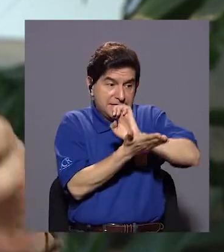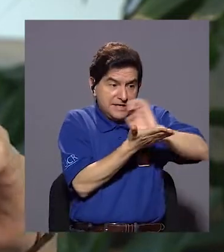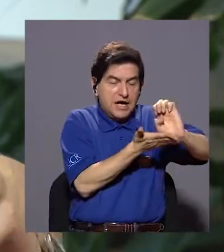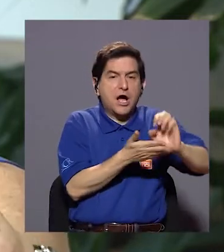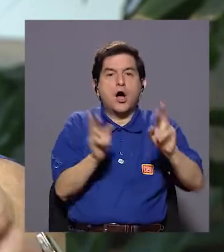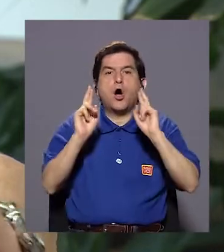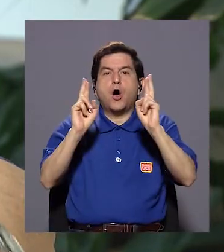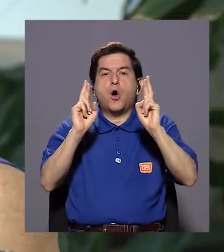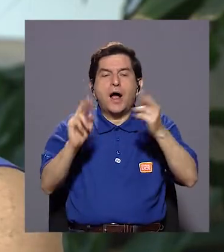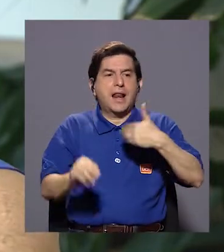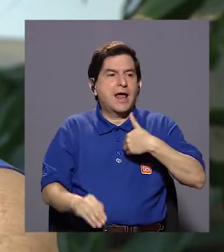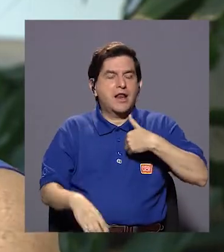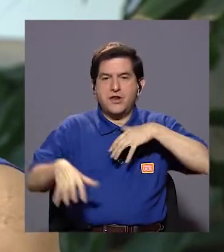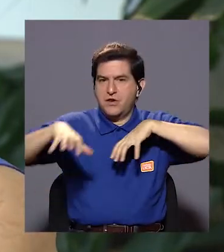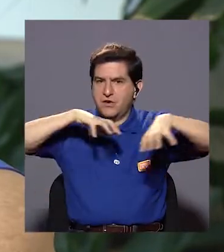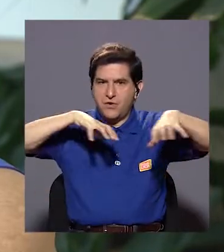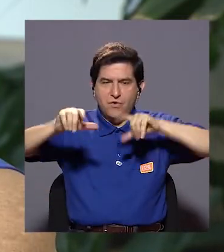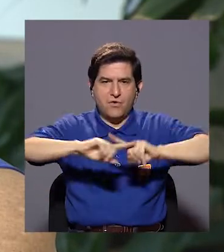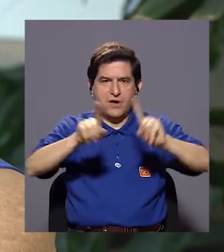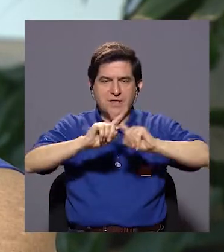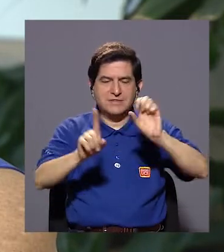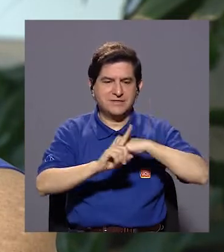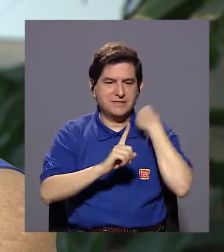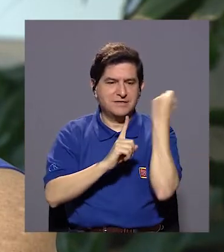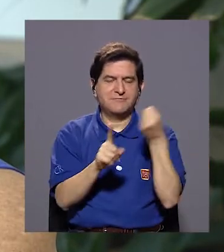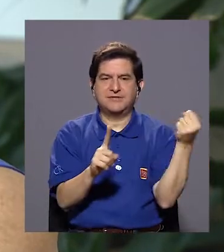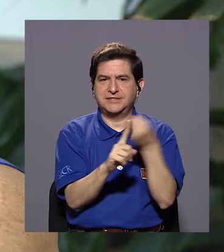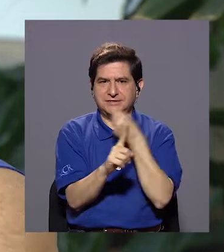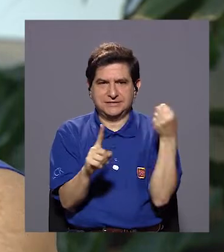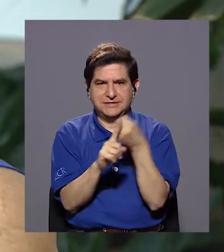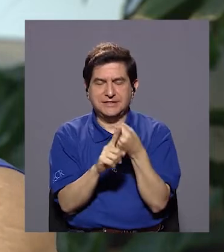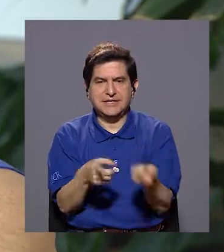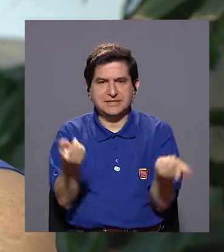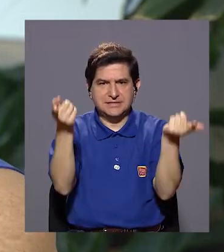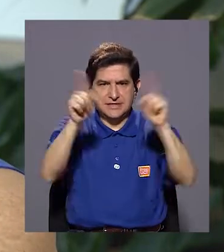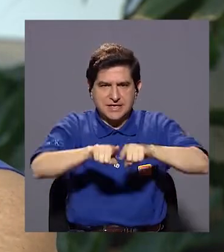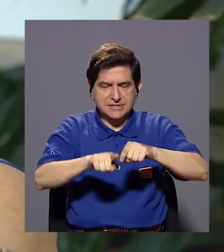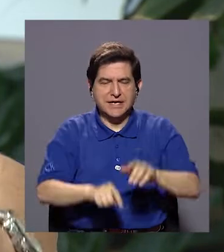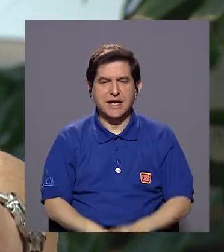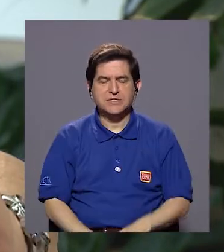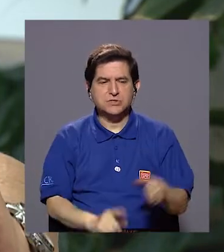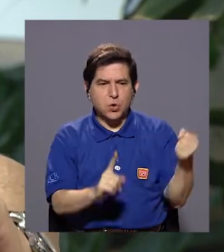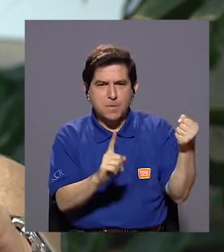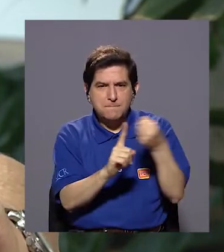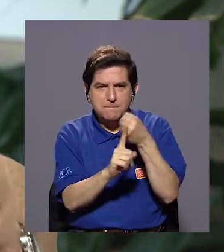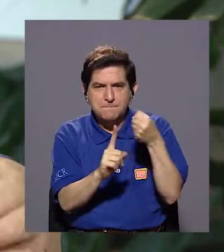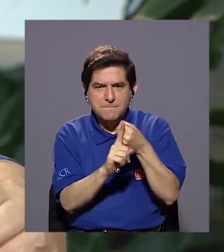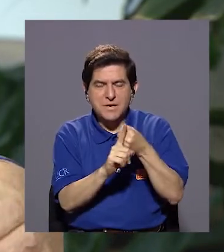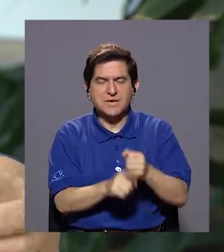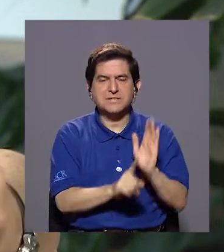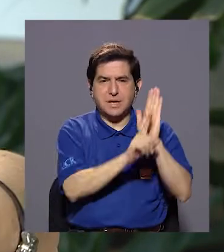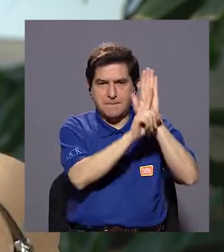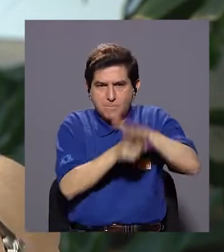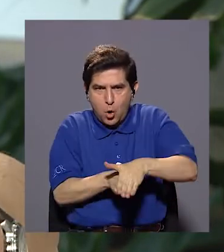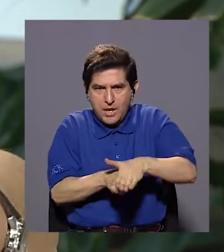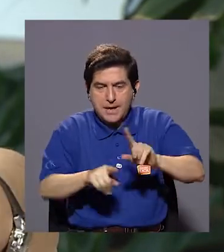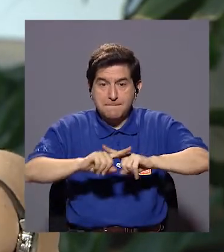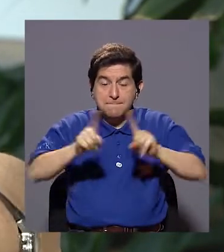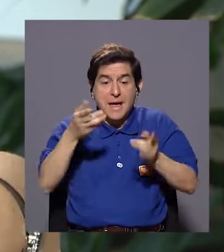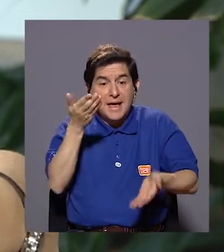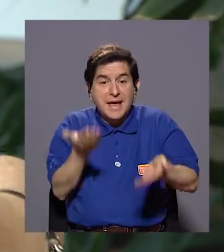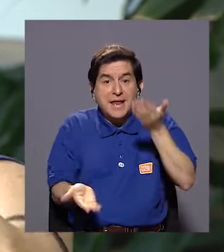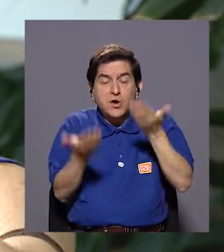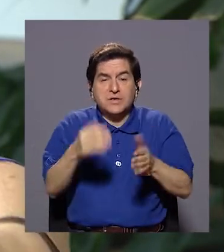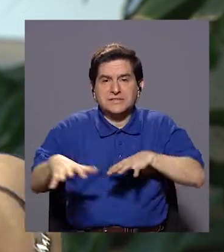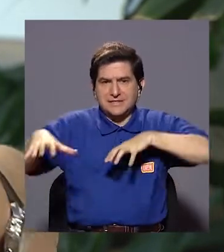prevención y que ojalá no tengamos que actuar ante diferentes situaciones de violencia, en este caso como el bullying. Pero lamentablemente, a pesar de que